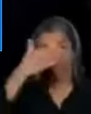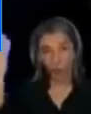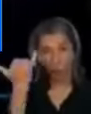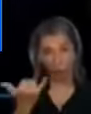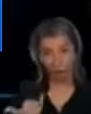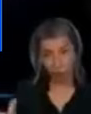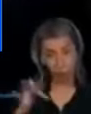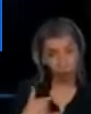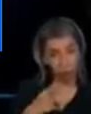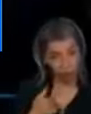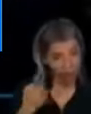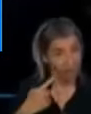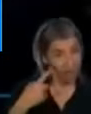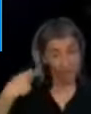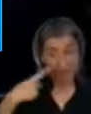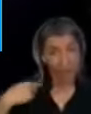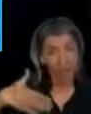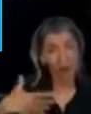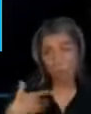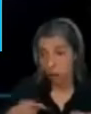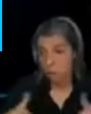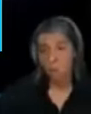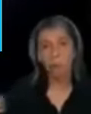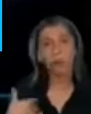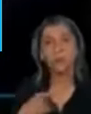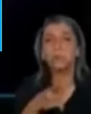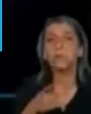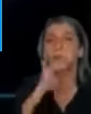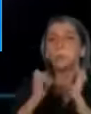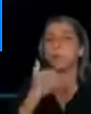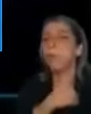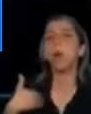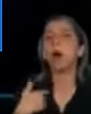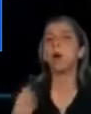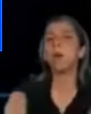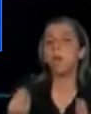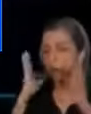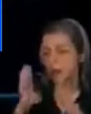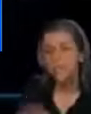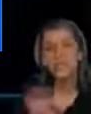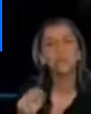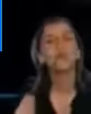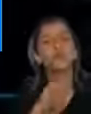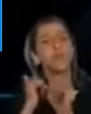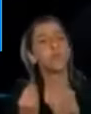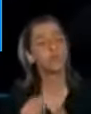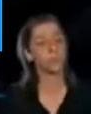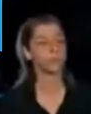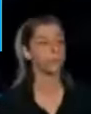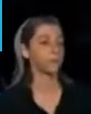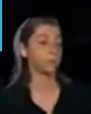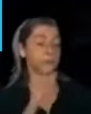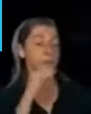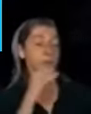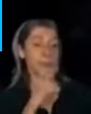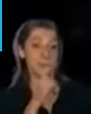Claro. Y tuvimos algunas propuestas que por ahí eran medio alocadas, como, no sé, justo también de Massa, el tema de la conformación de un